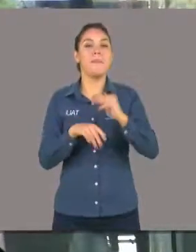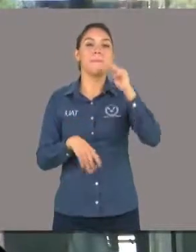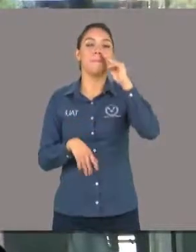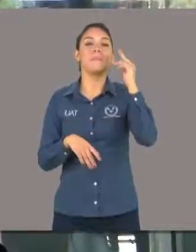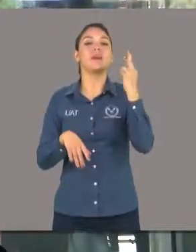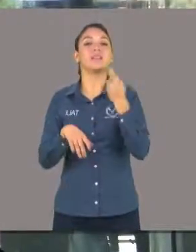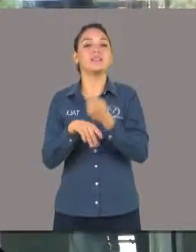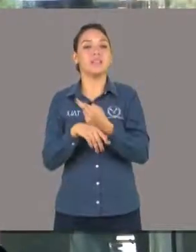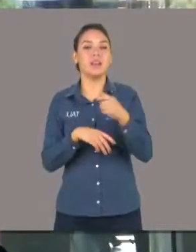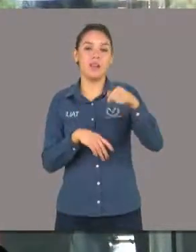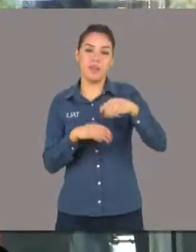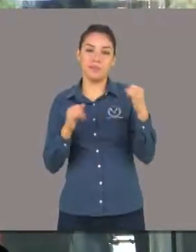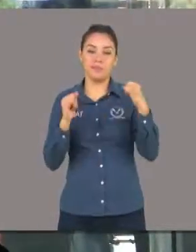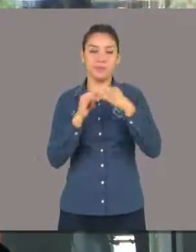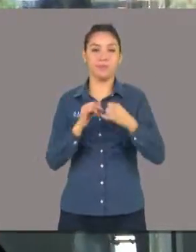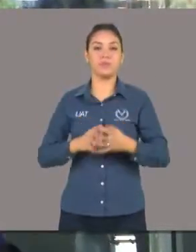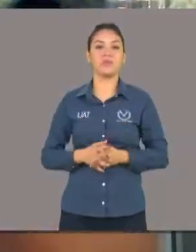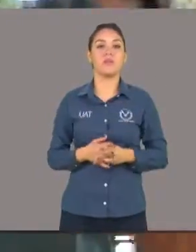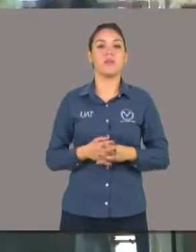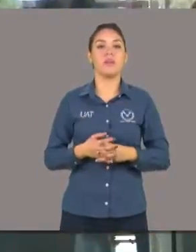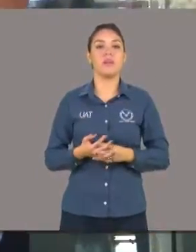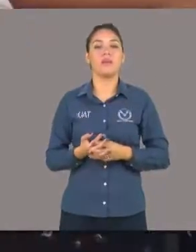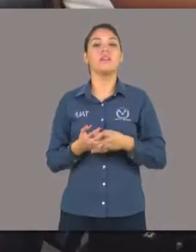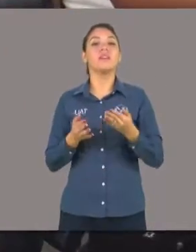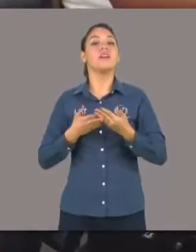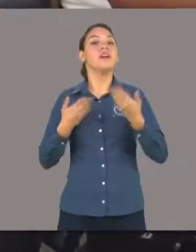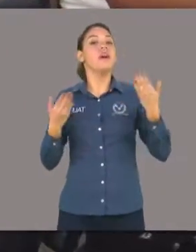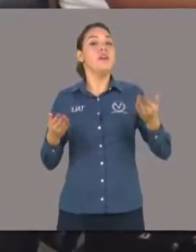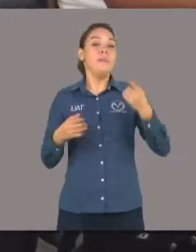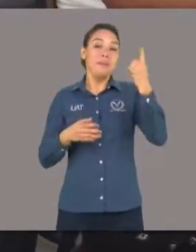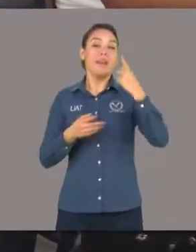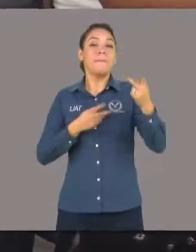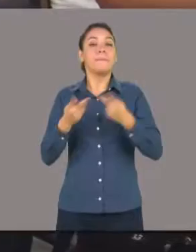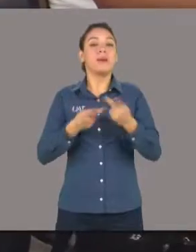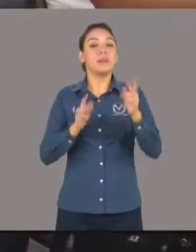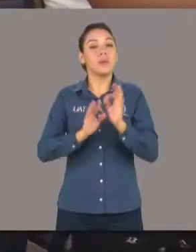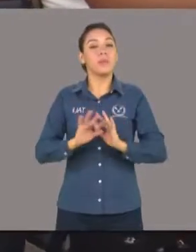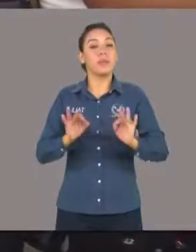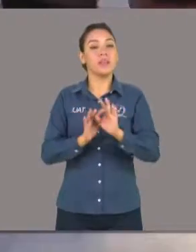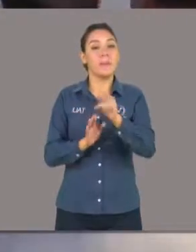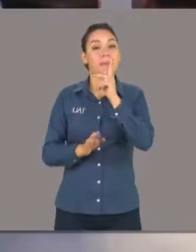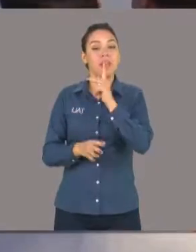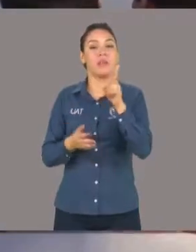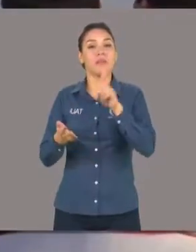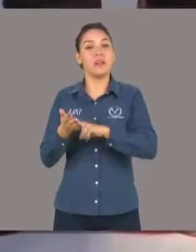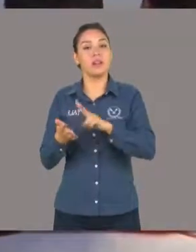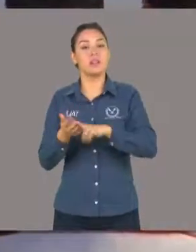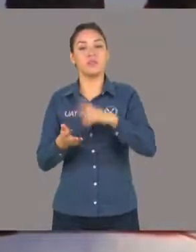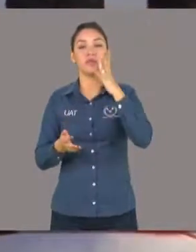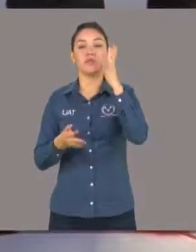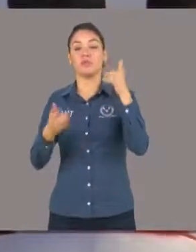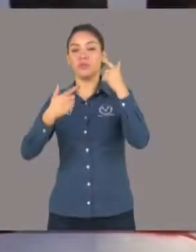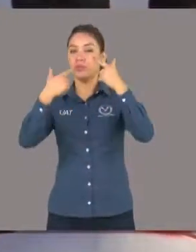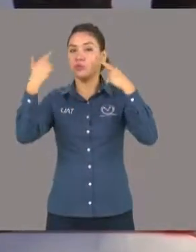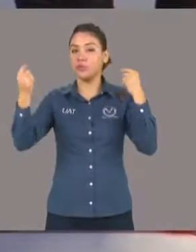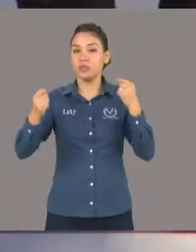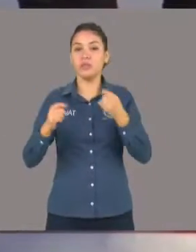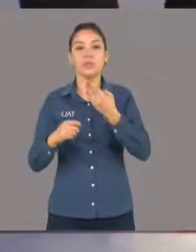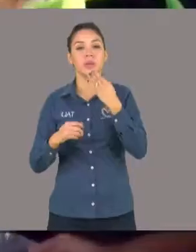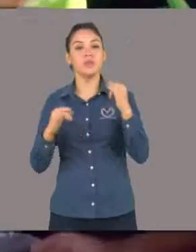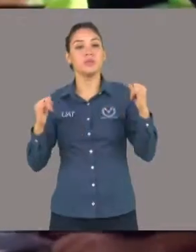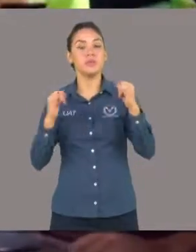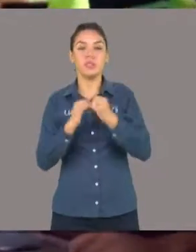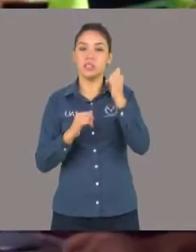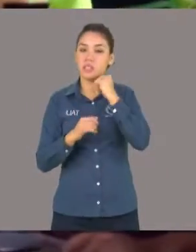servicio de posgrado en nuestra institución. Además promueve la formación humana en la práctica de valores para que sus egresados sean hombres y mujeres de bien.